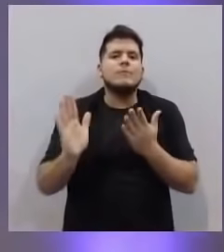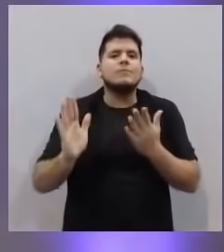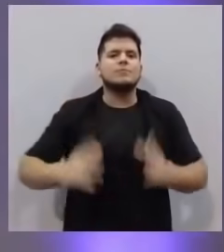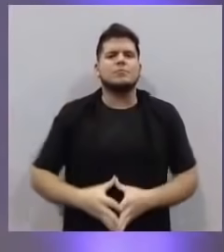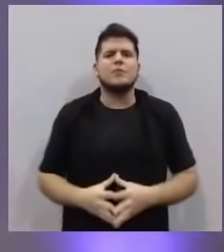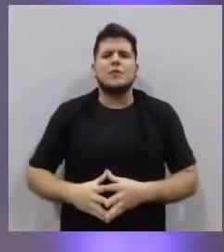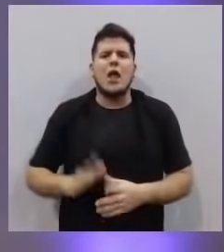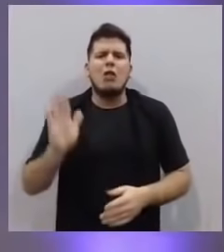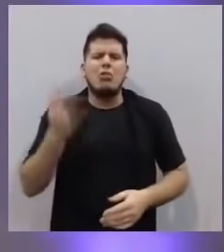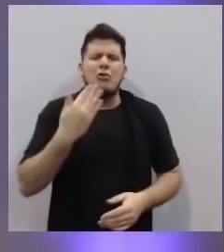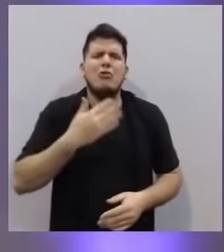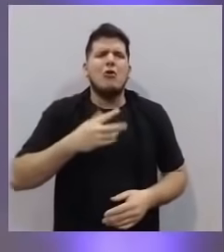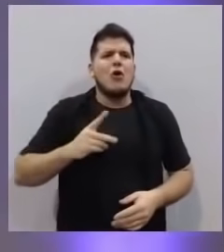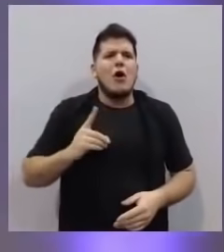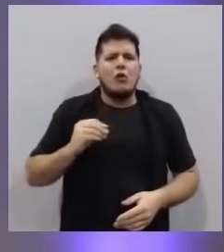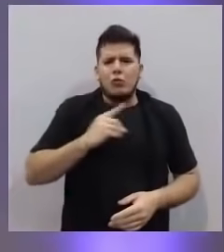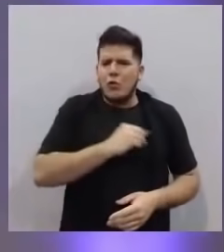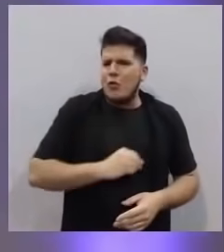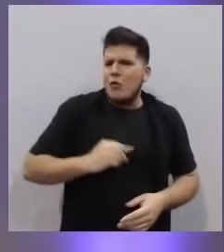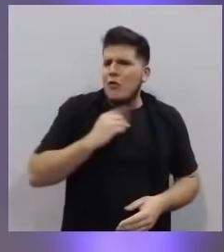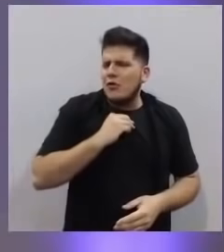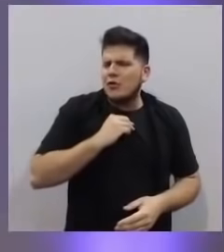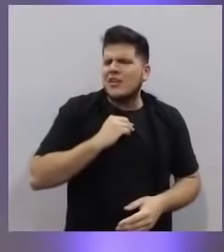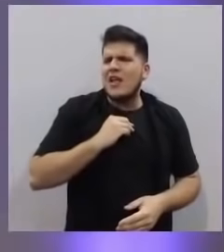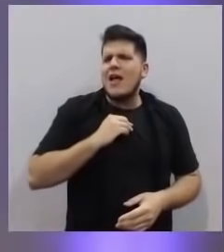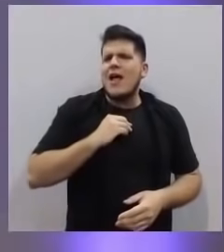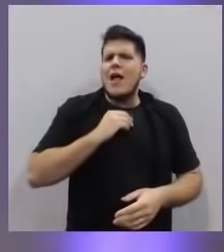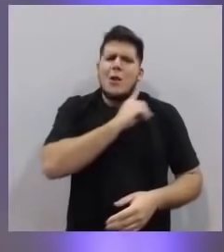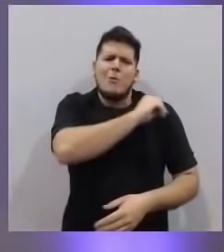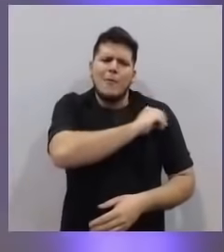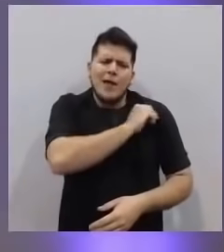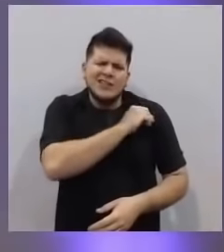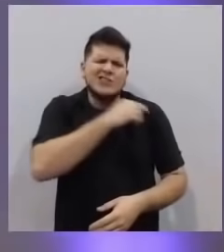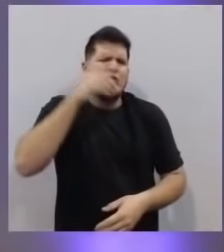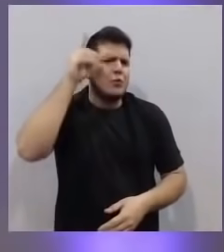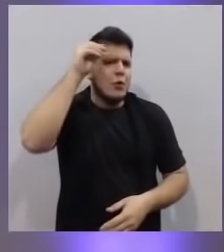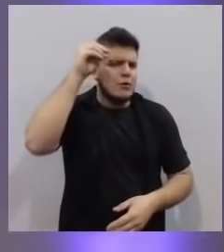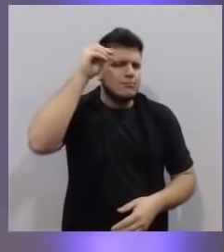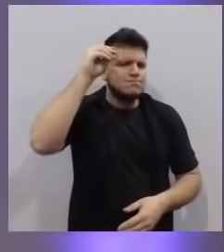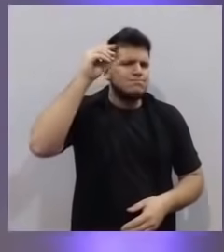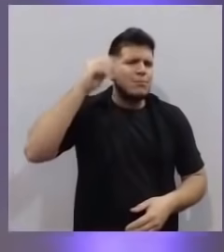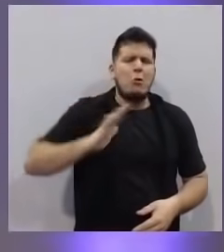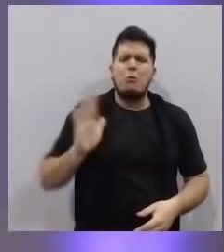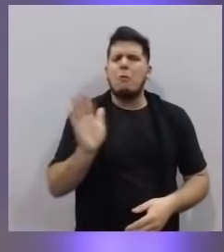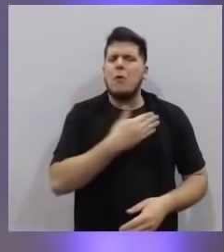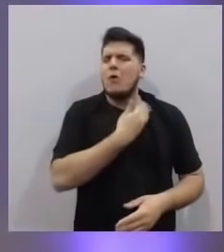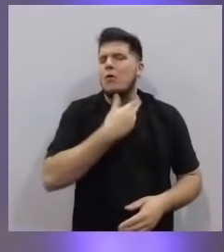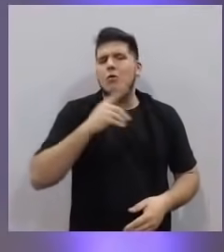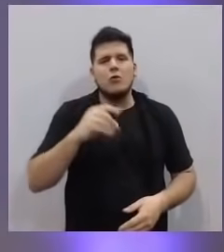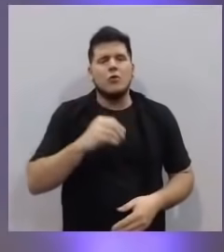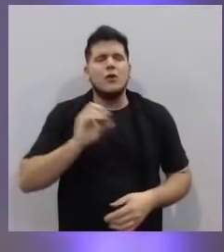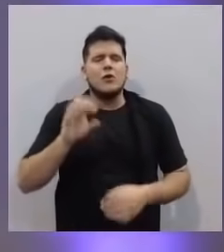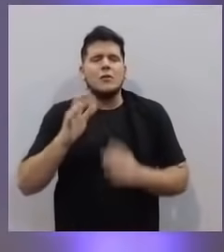toda enfermedad se va a secar porque esa es la autoridad que tenemos en cristo